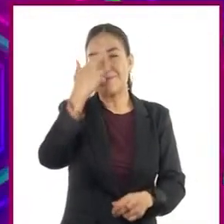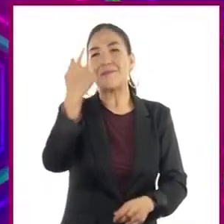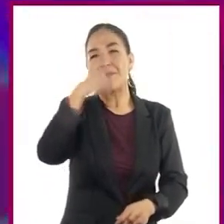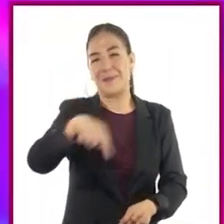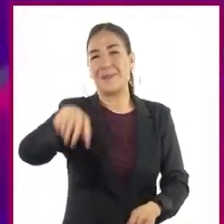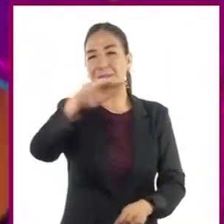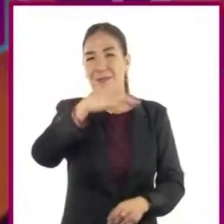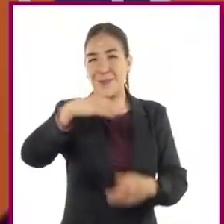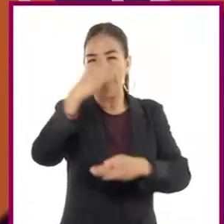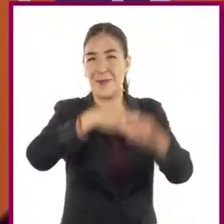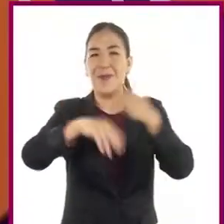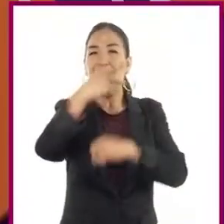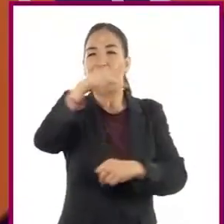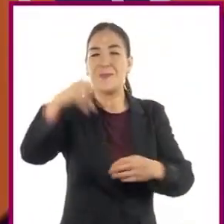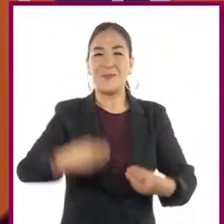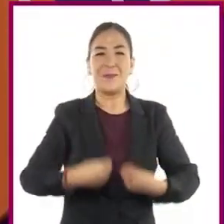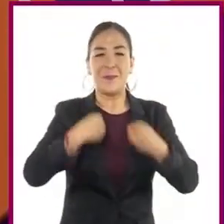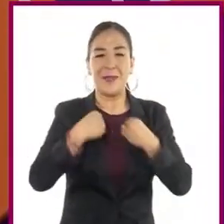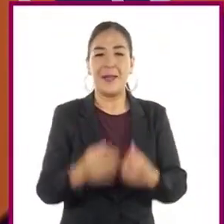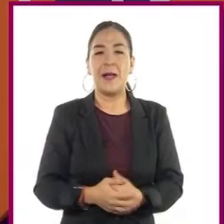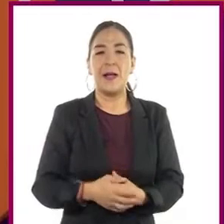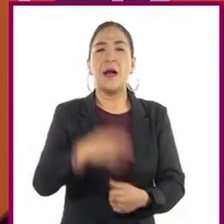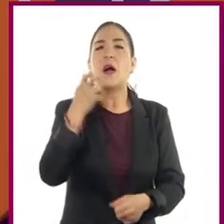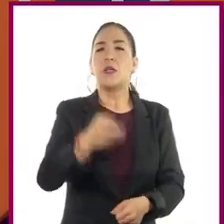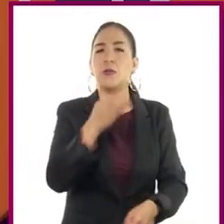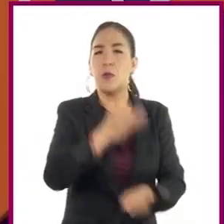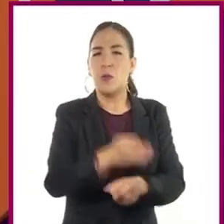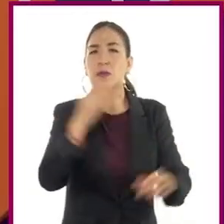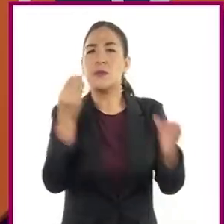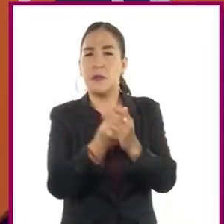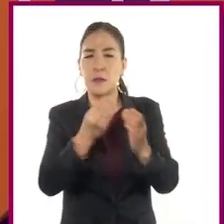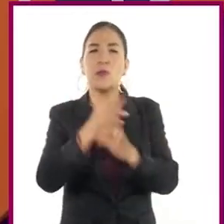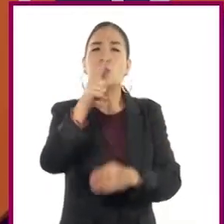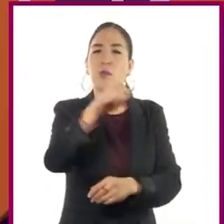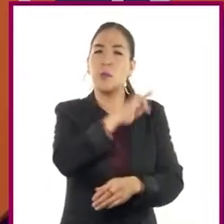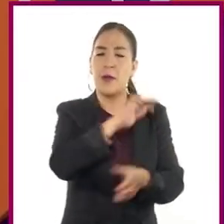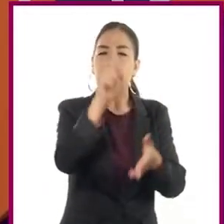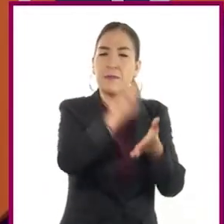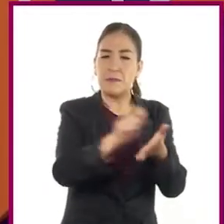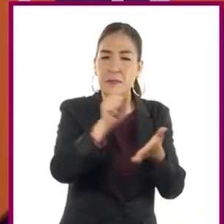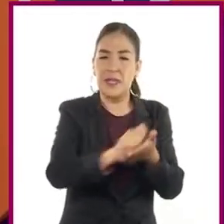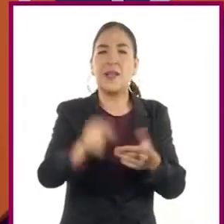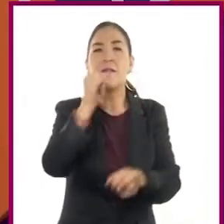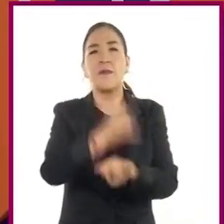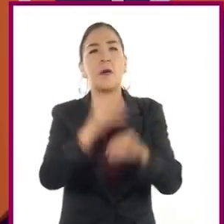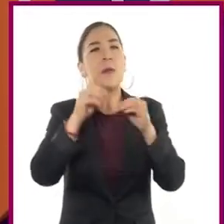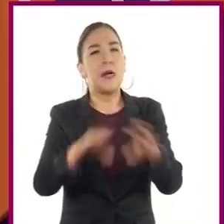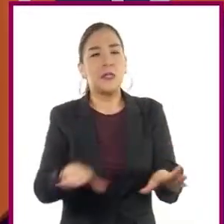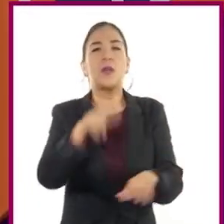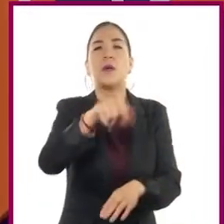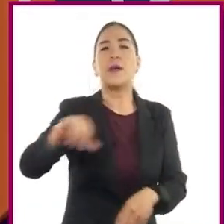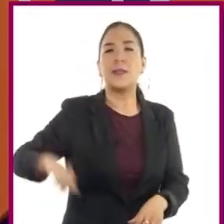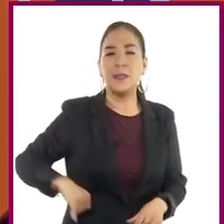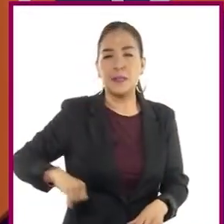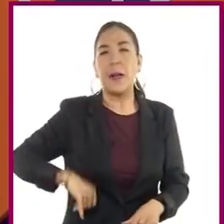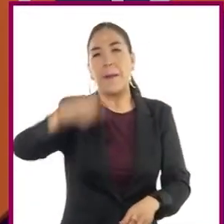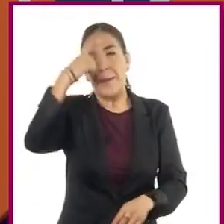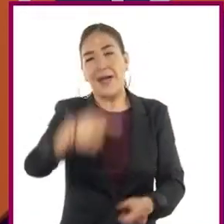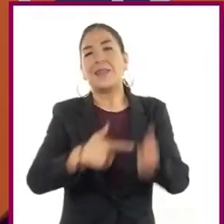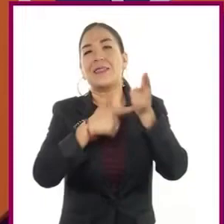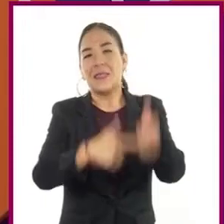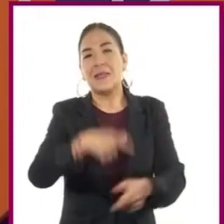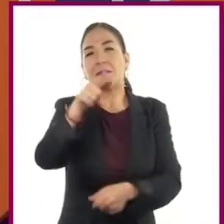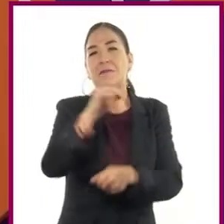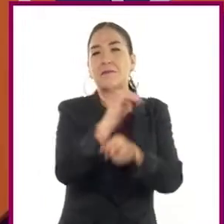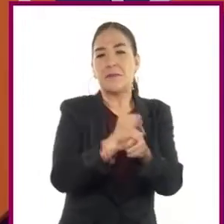vidas. A lo largo de esta sesión, pueden ir tomando notas de datos que les parezcan interesantes para seguir investigando por